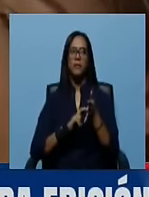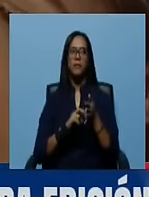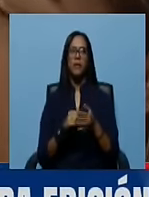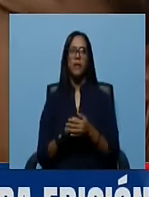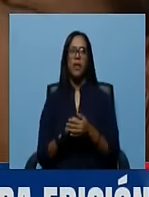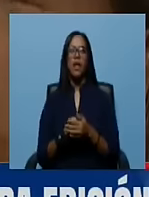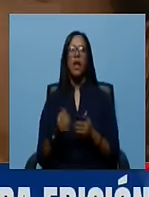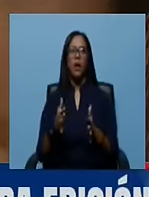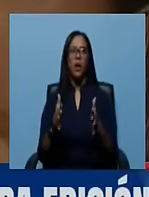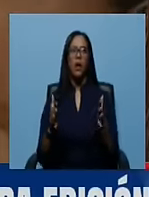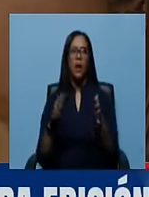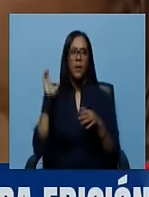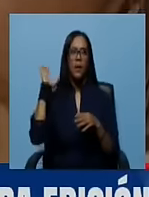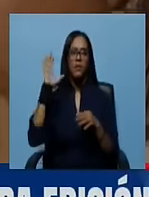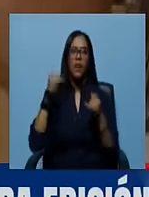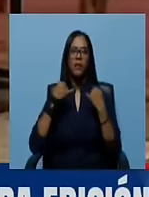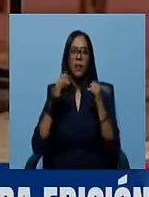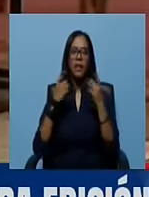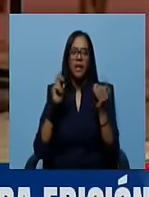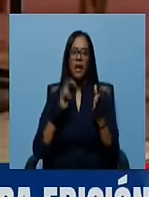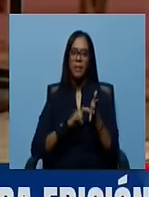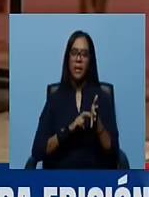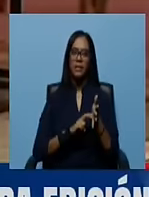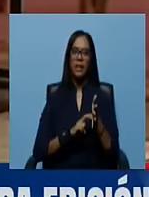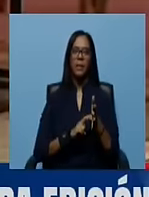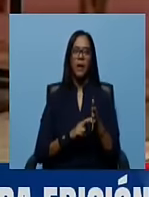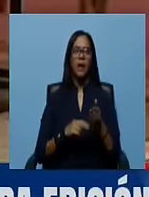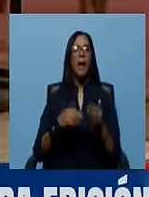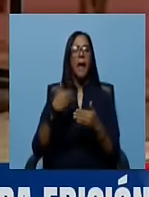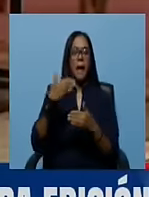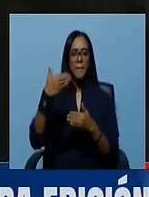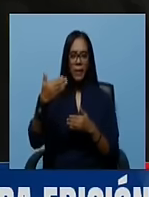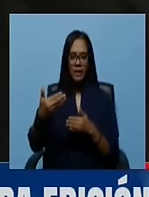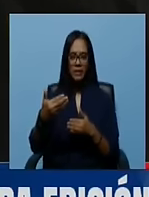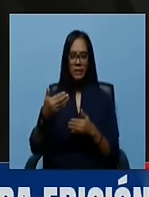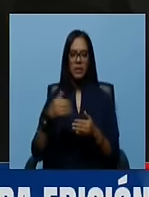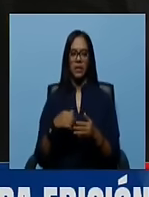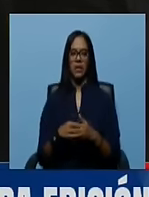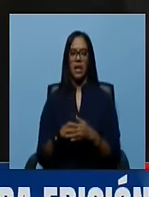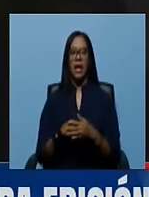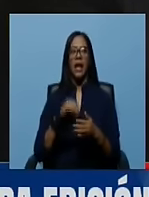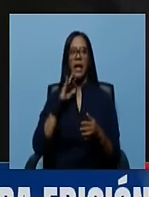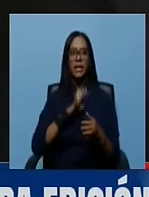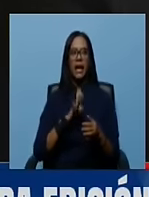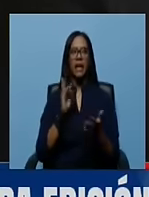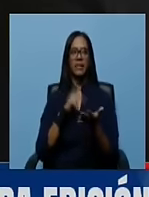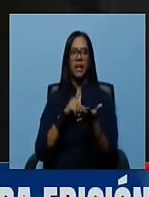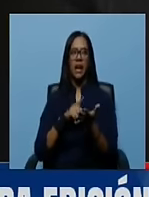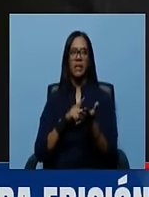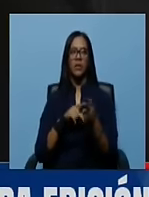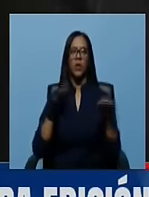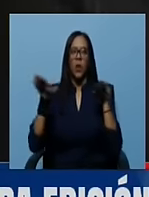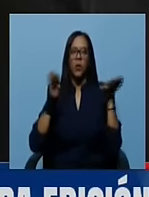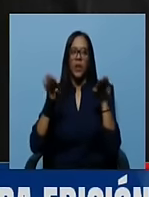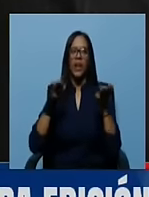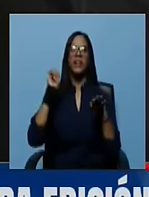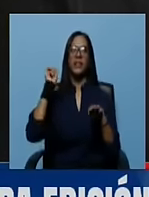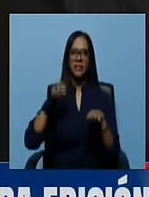el Estado independiente de Palestina, y más temprano que tarde estarán llegando los turistas